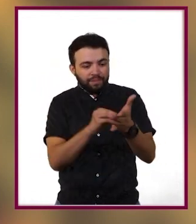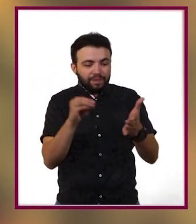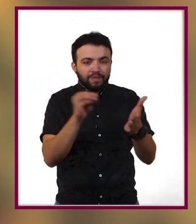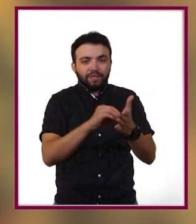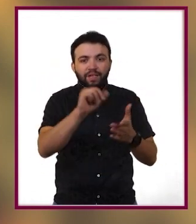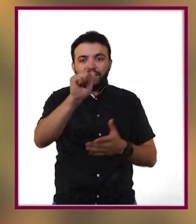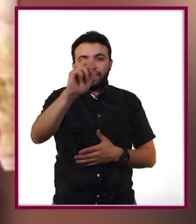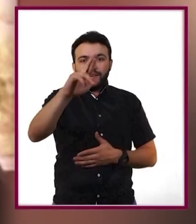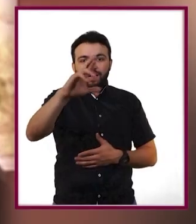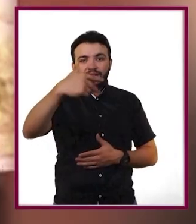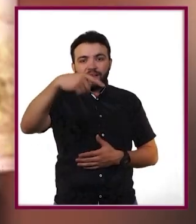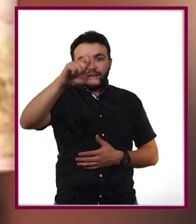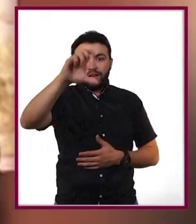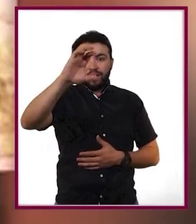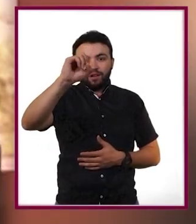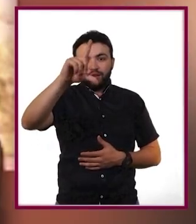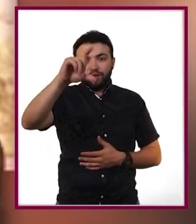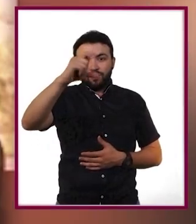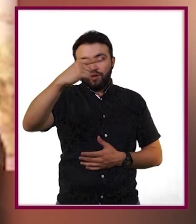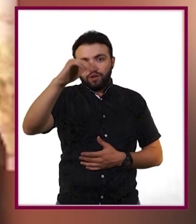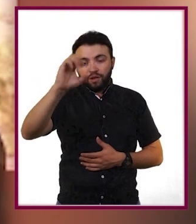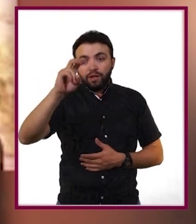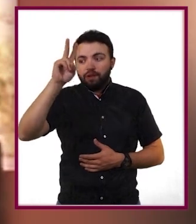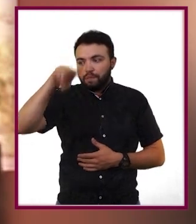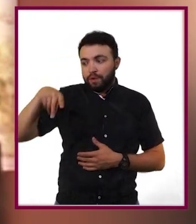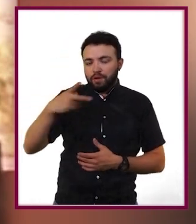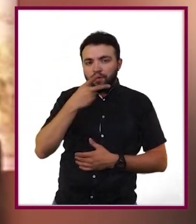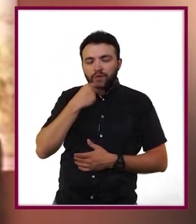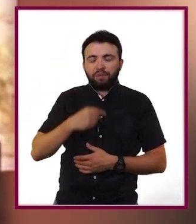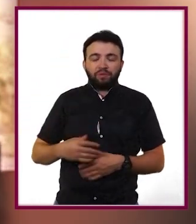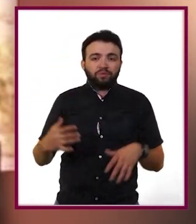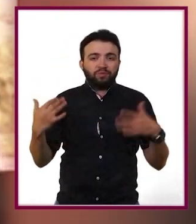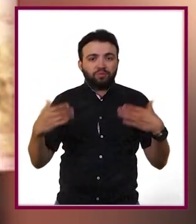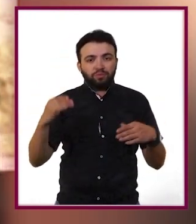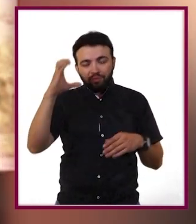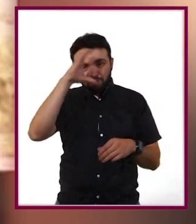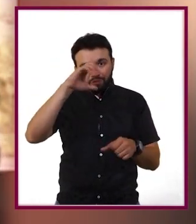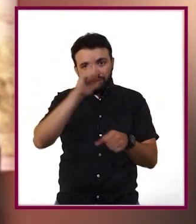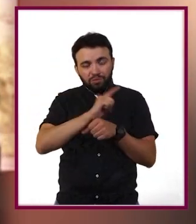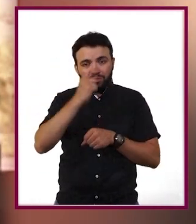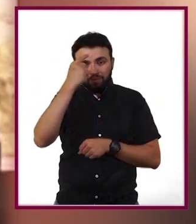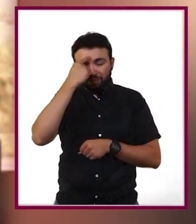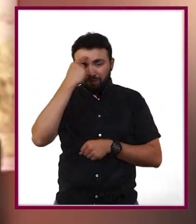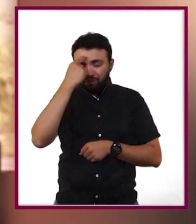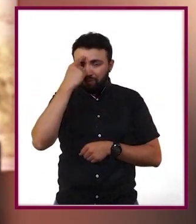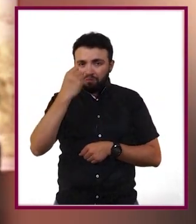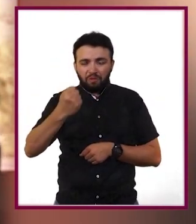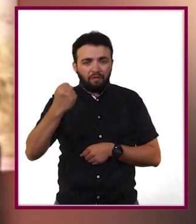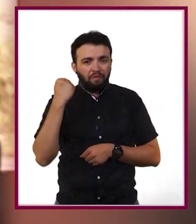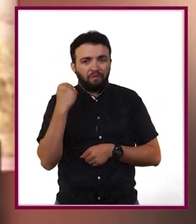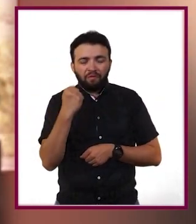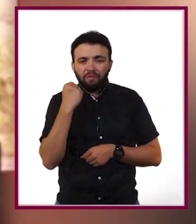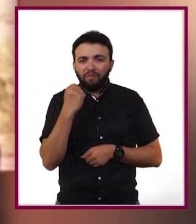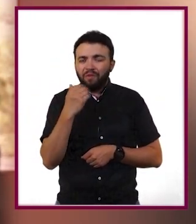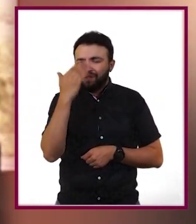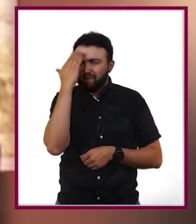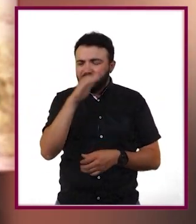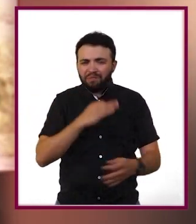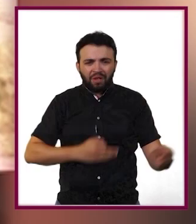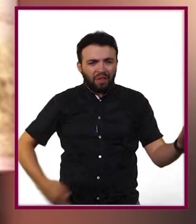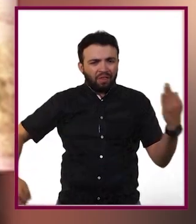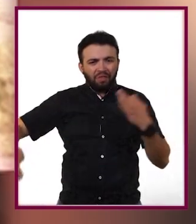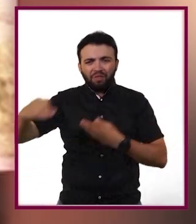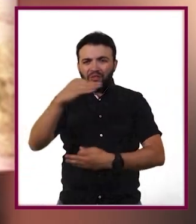arqueología. O sea, realmente Velasco era un hombre como del Renacimiento, con una cultura vastísima donde